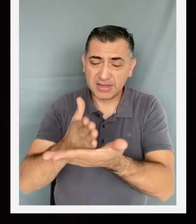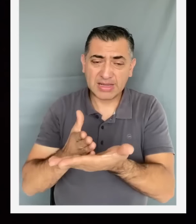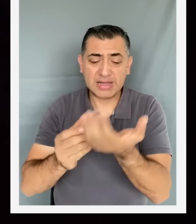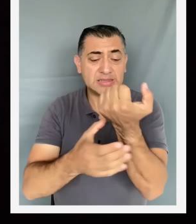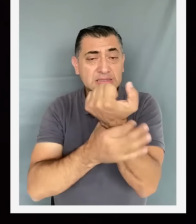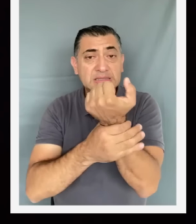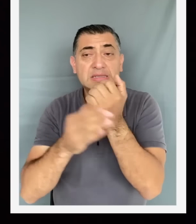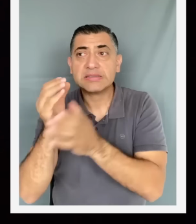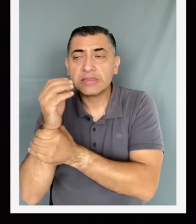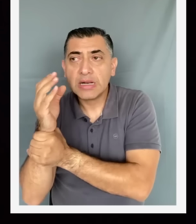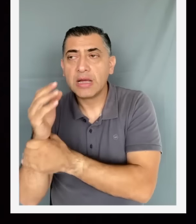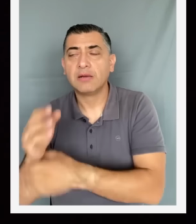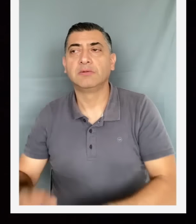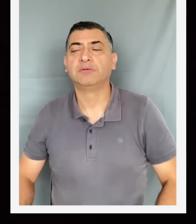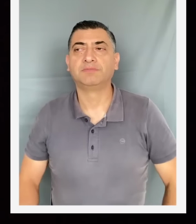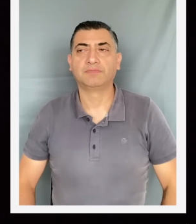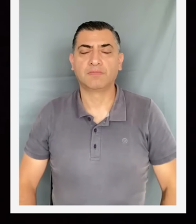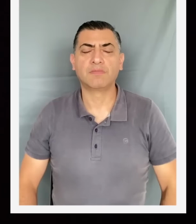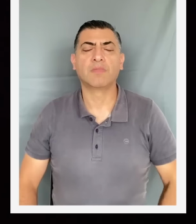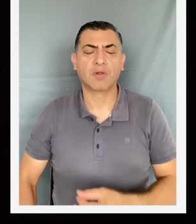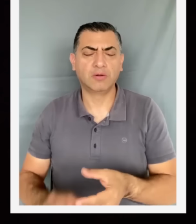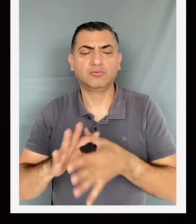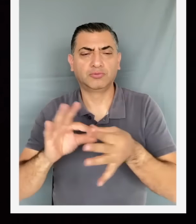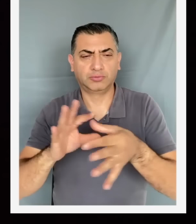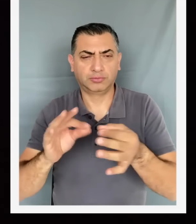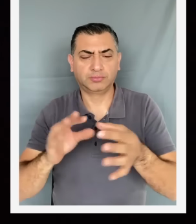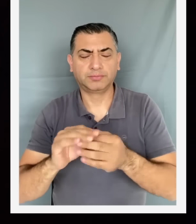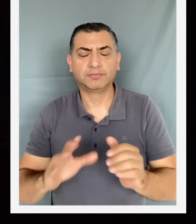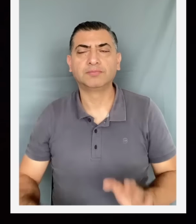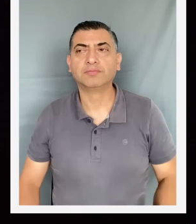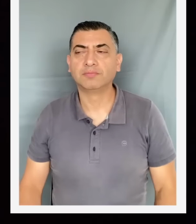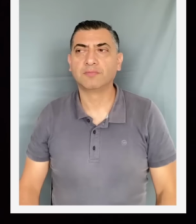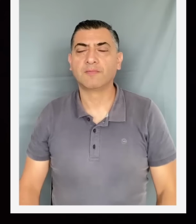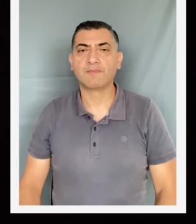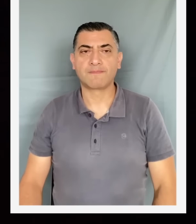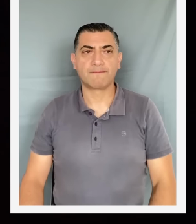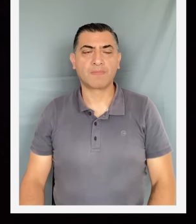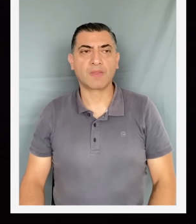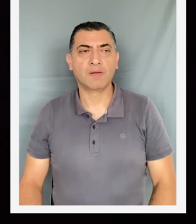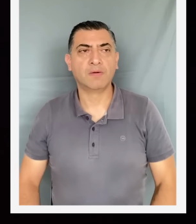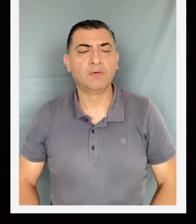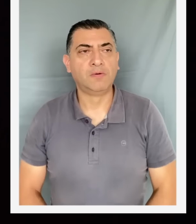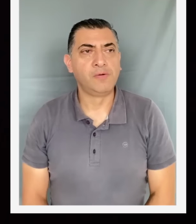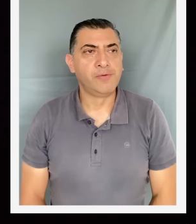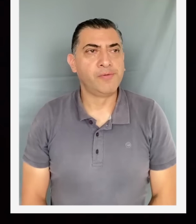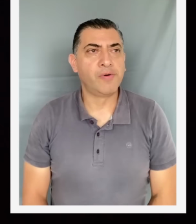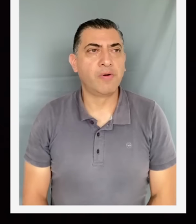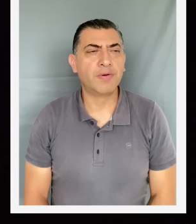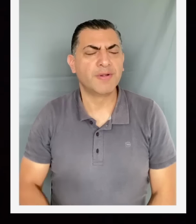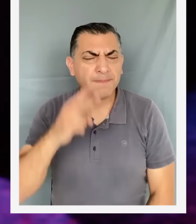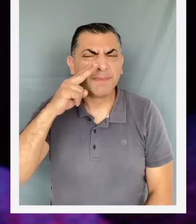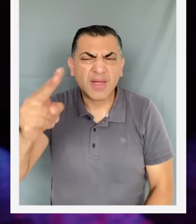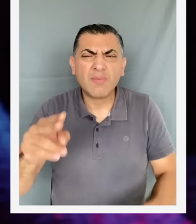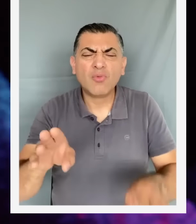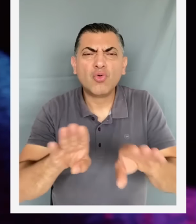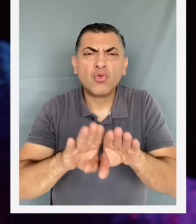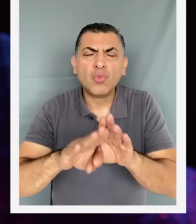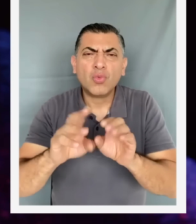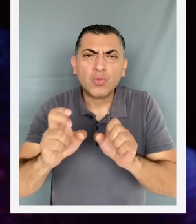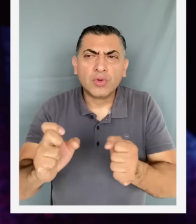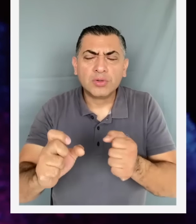gente era esclava y yo voy a dar una aplicación de ello esperando que sea de bendición para nuestras vidas pero entremos en materia para ver exactamente